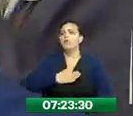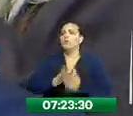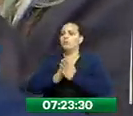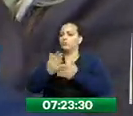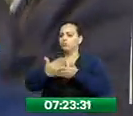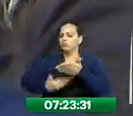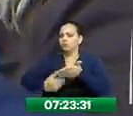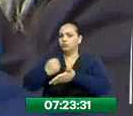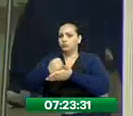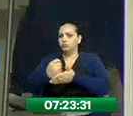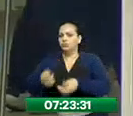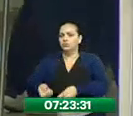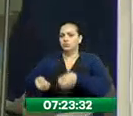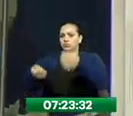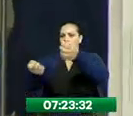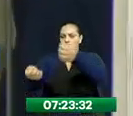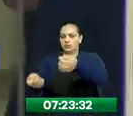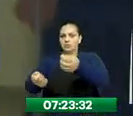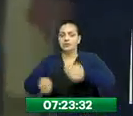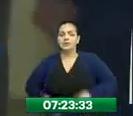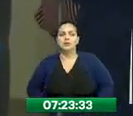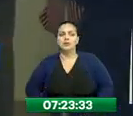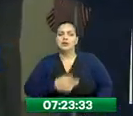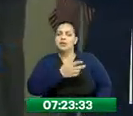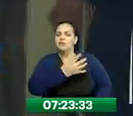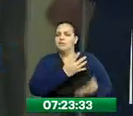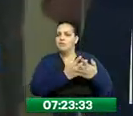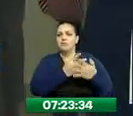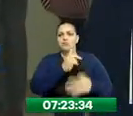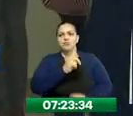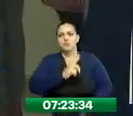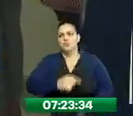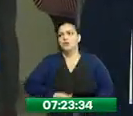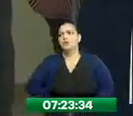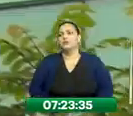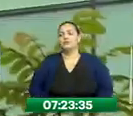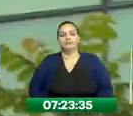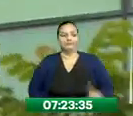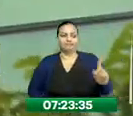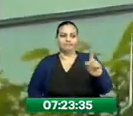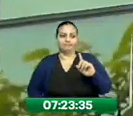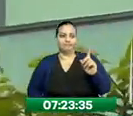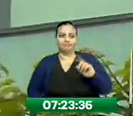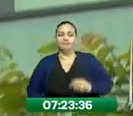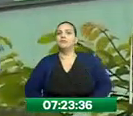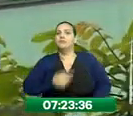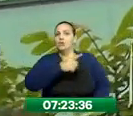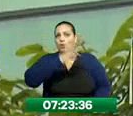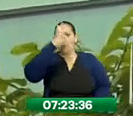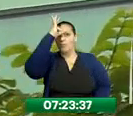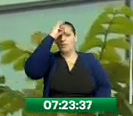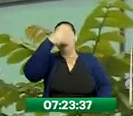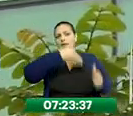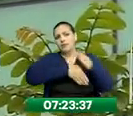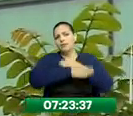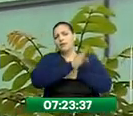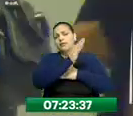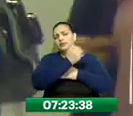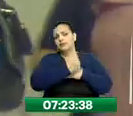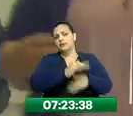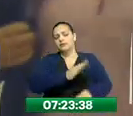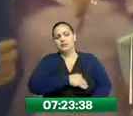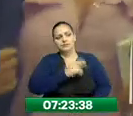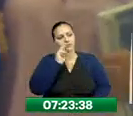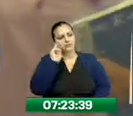la finalidad que se esperaba tenga, pude entrar al hospital y pude darme cuenta de algo